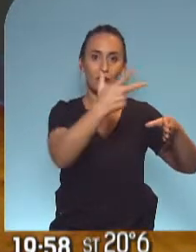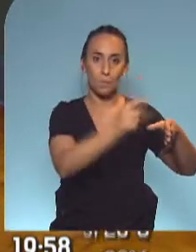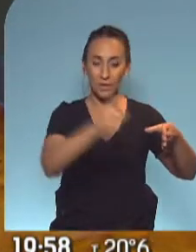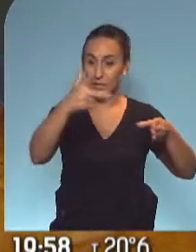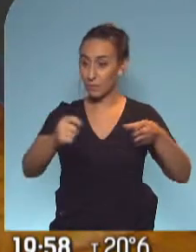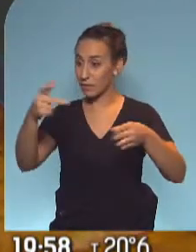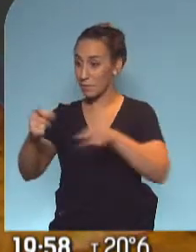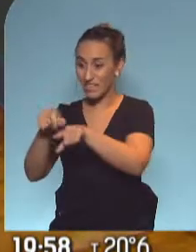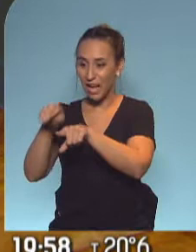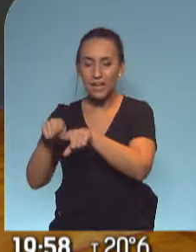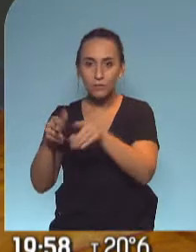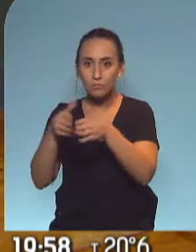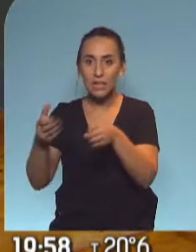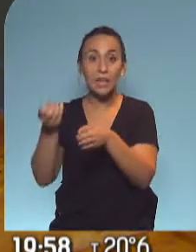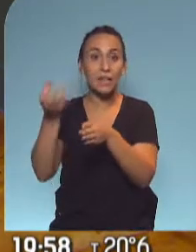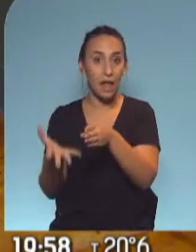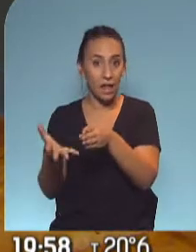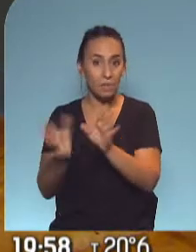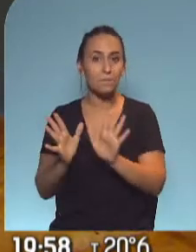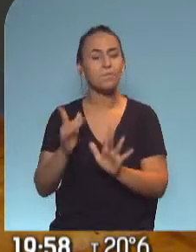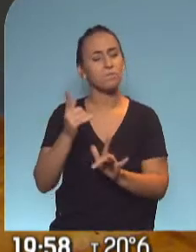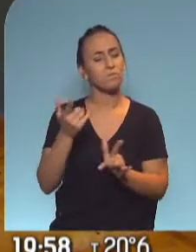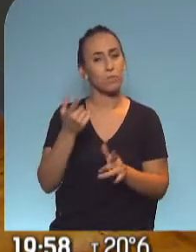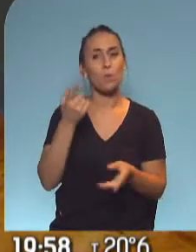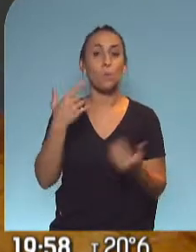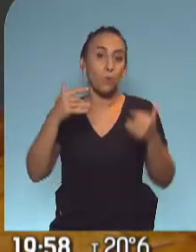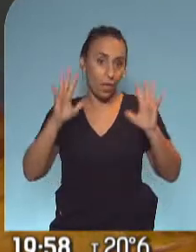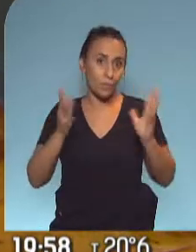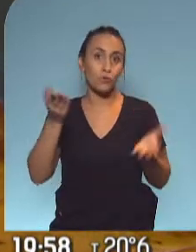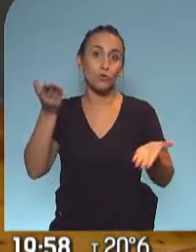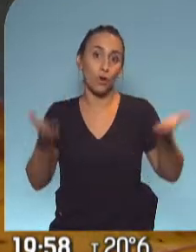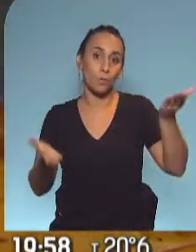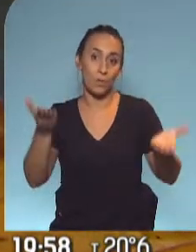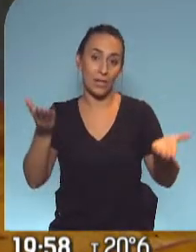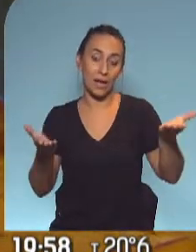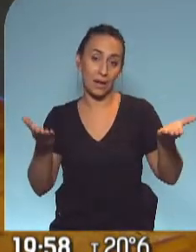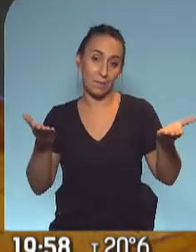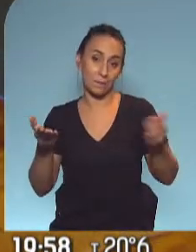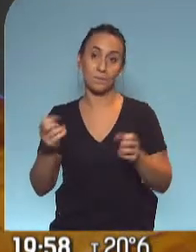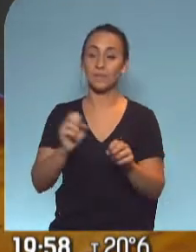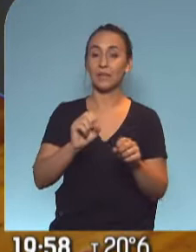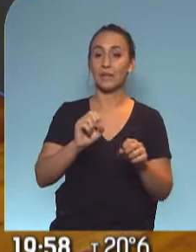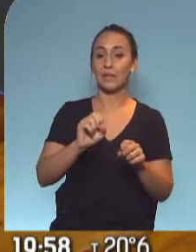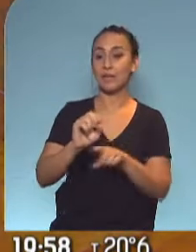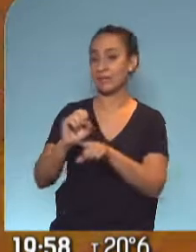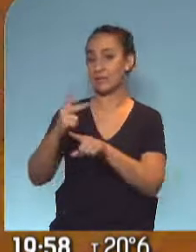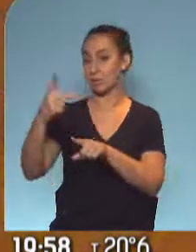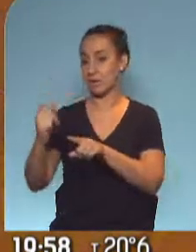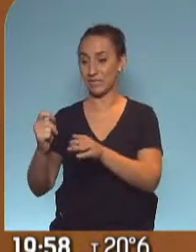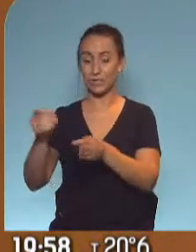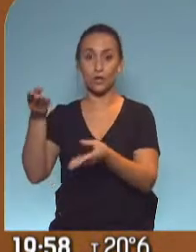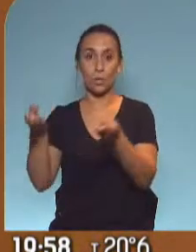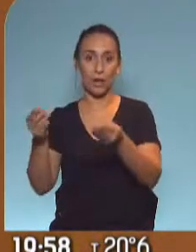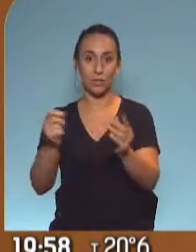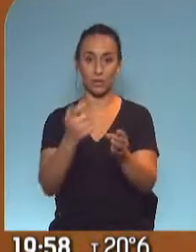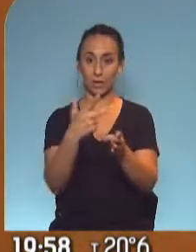¿no? Ese doble análisis, ¿no? Porque por un lado, si uno lo compara con el trimestre anterior, el tercer trimestre, se ve